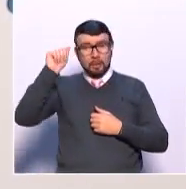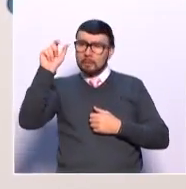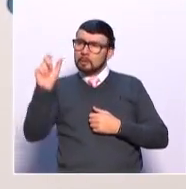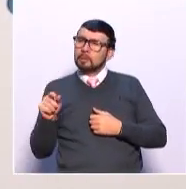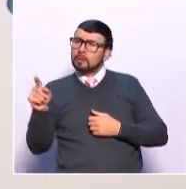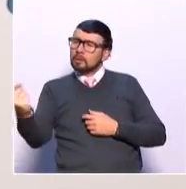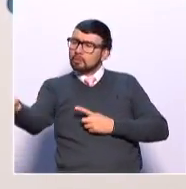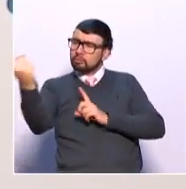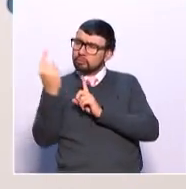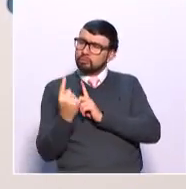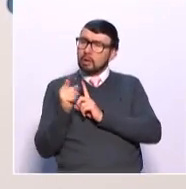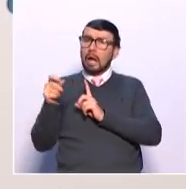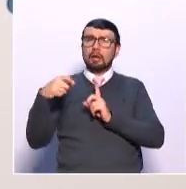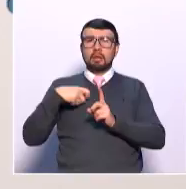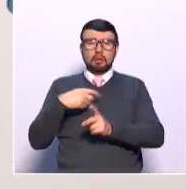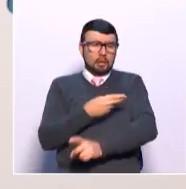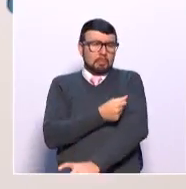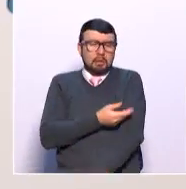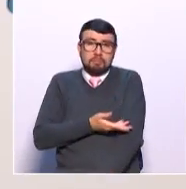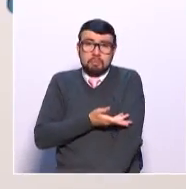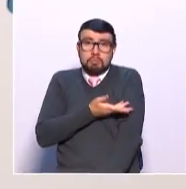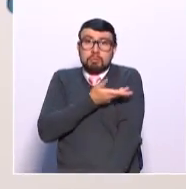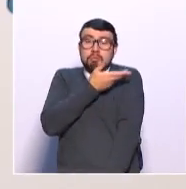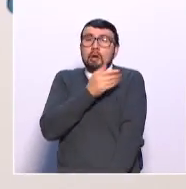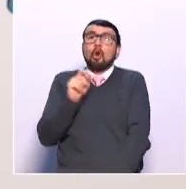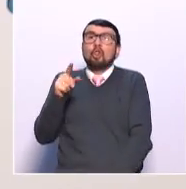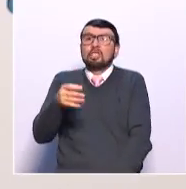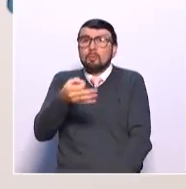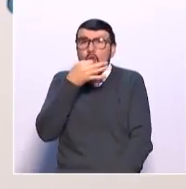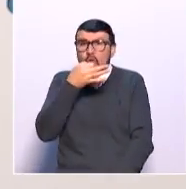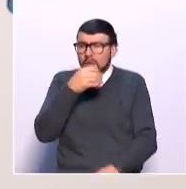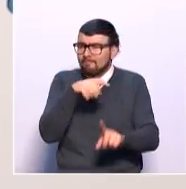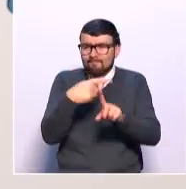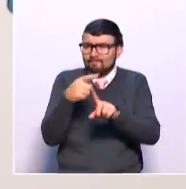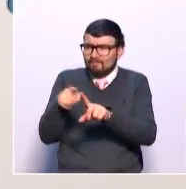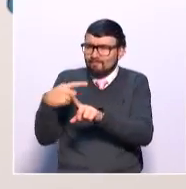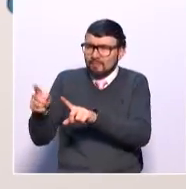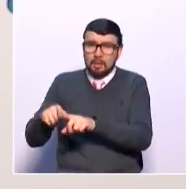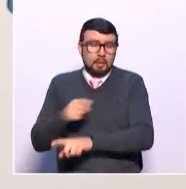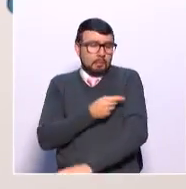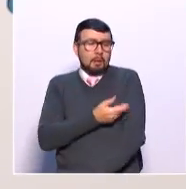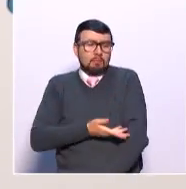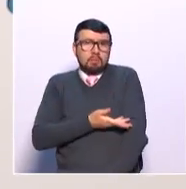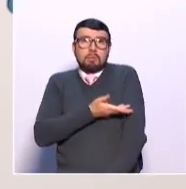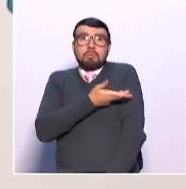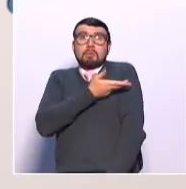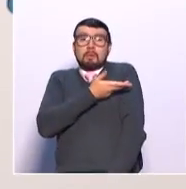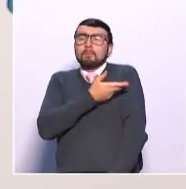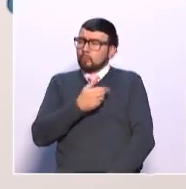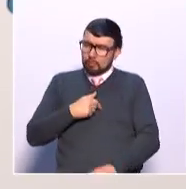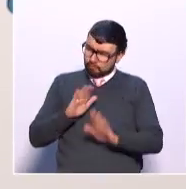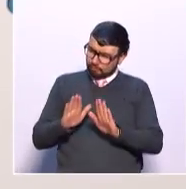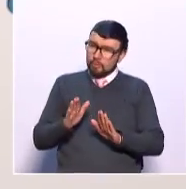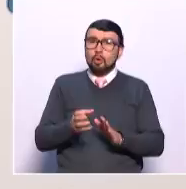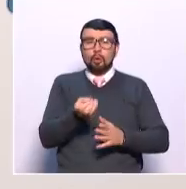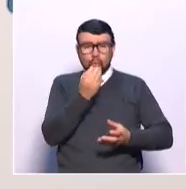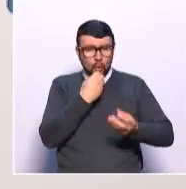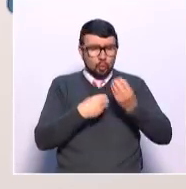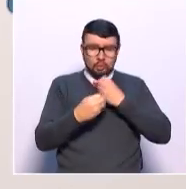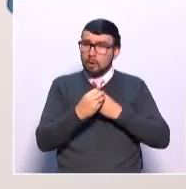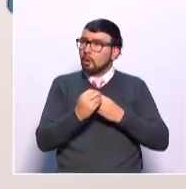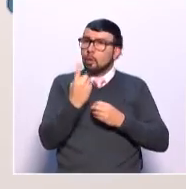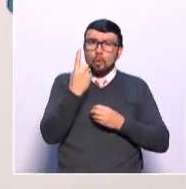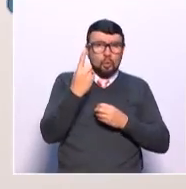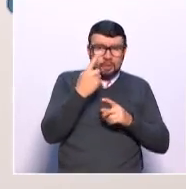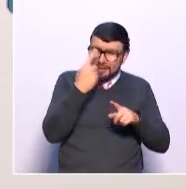hipertensión maligna tomaba unos medicamentos para la hipertensión y yo simplemente empecé el tratamiento con la parte alimentaria y le dije un día a la semana